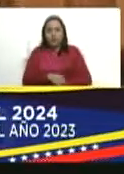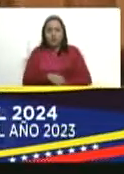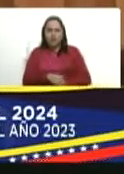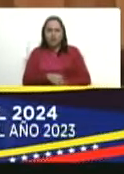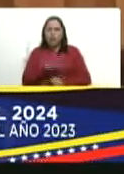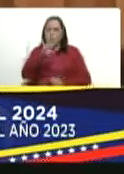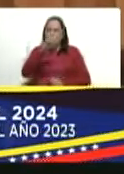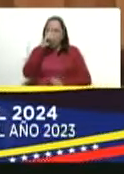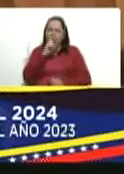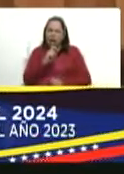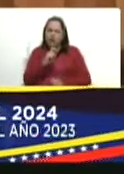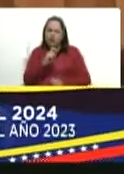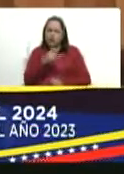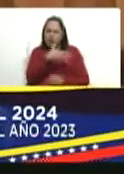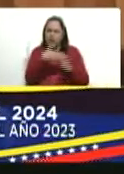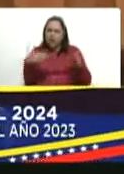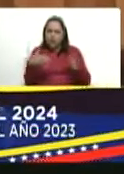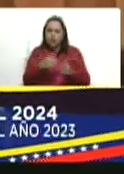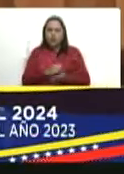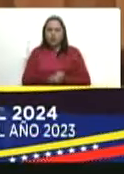4 años y medio.